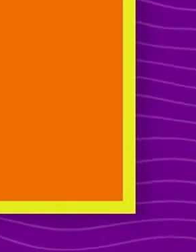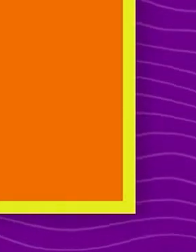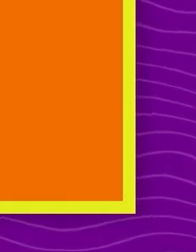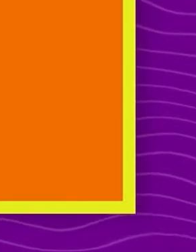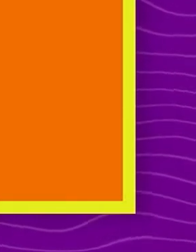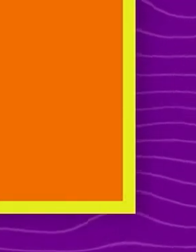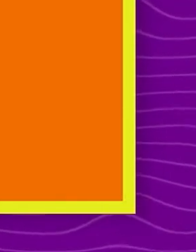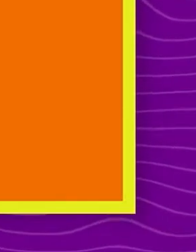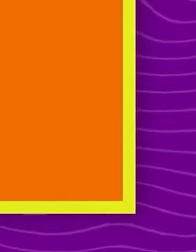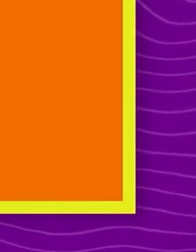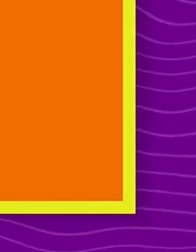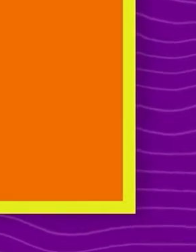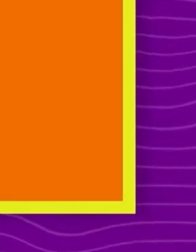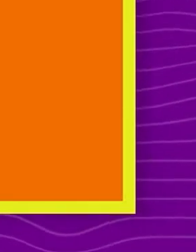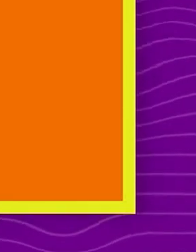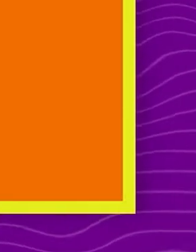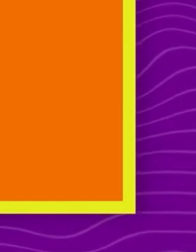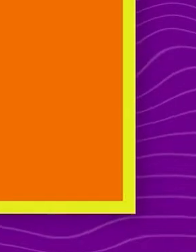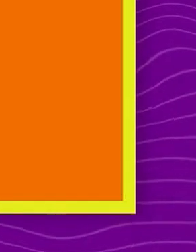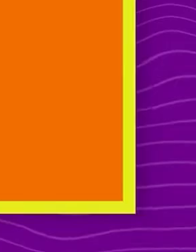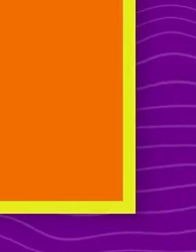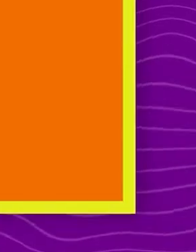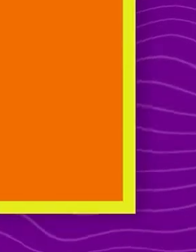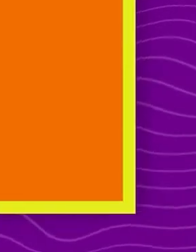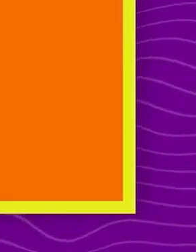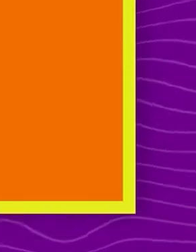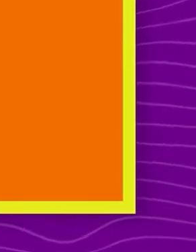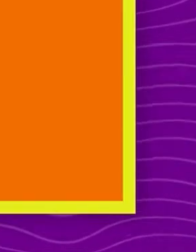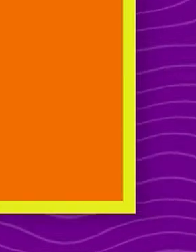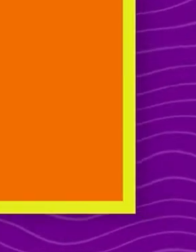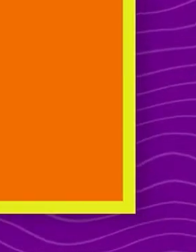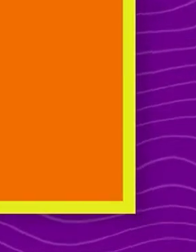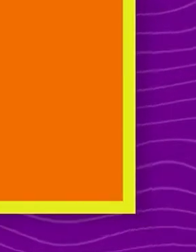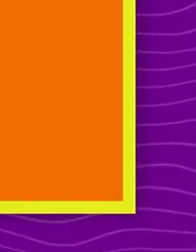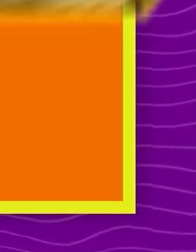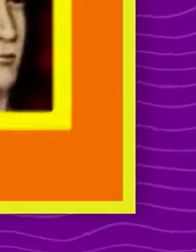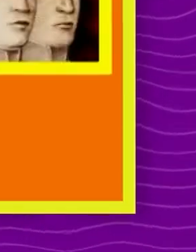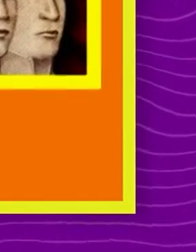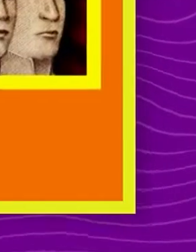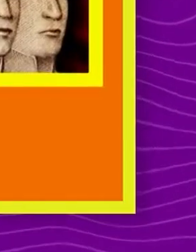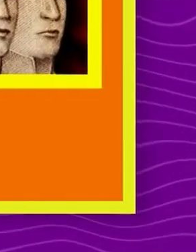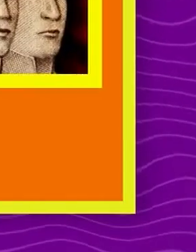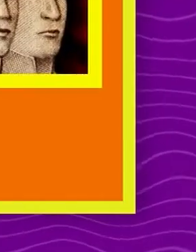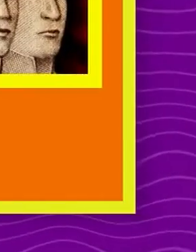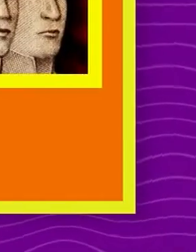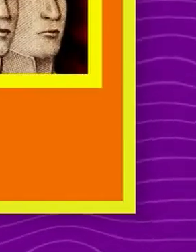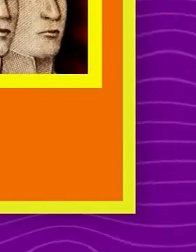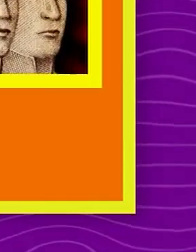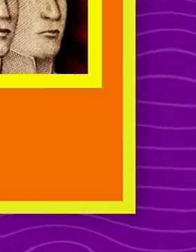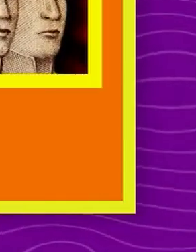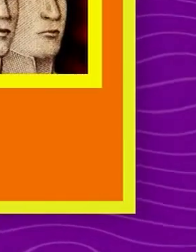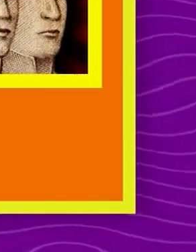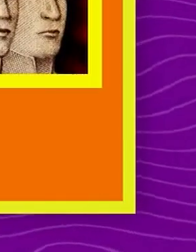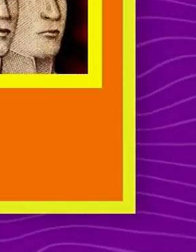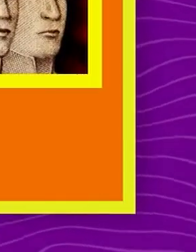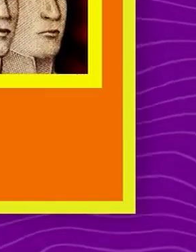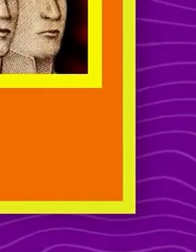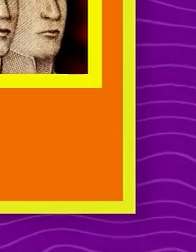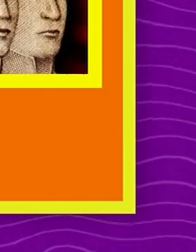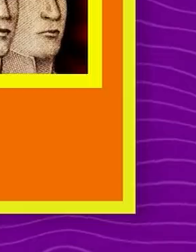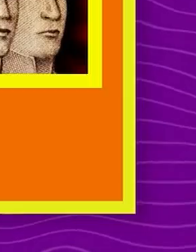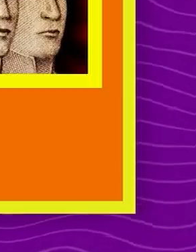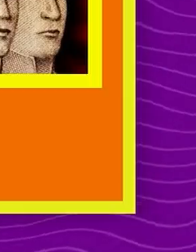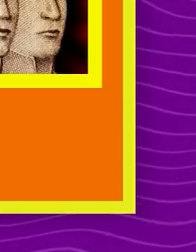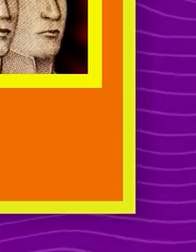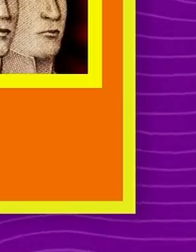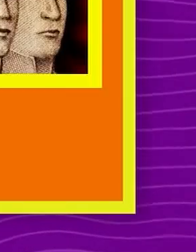delincuentes. La historia didáctica, o de bronce, es aquella que suscita las conmemoraciones cívicas, aquella